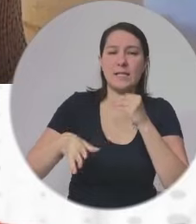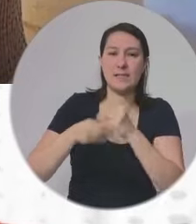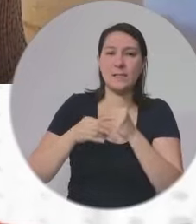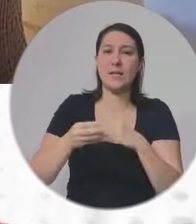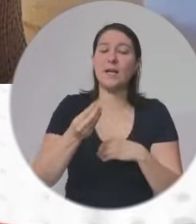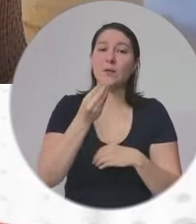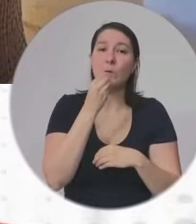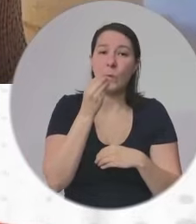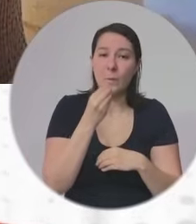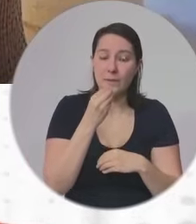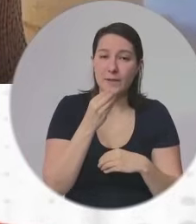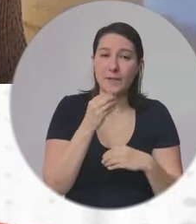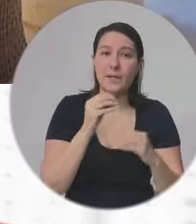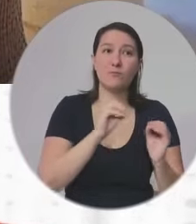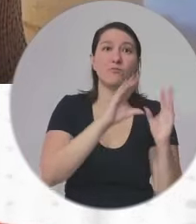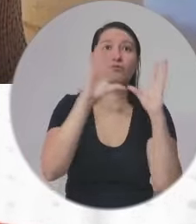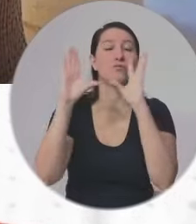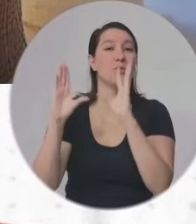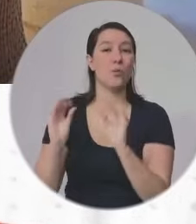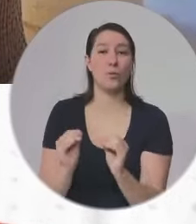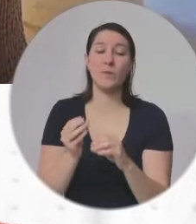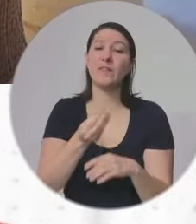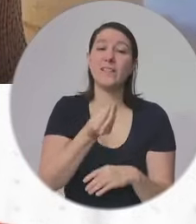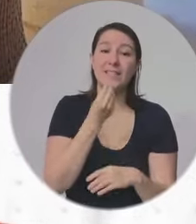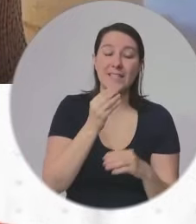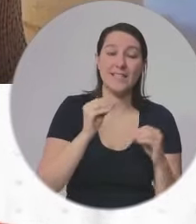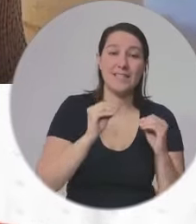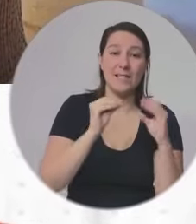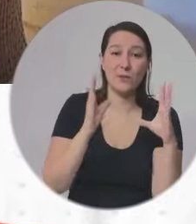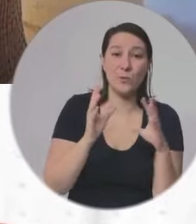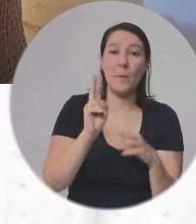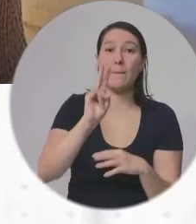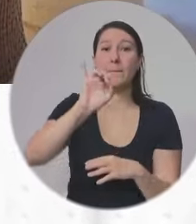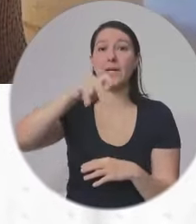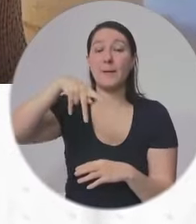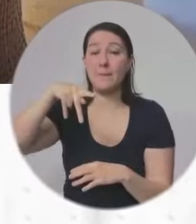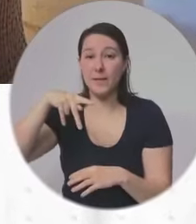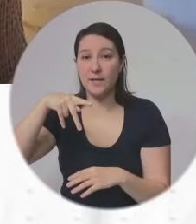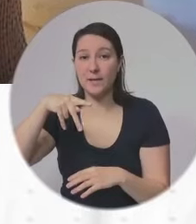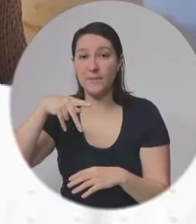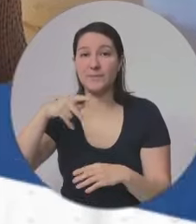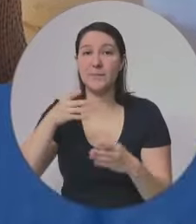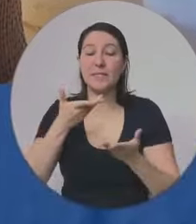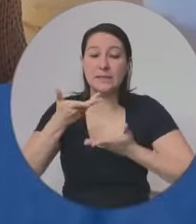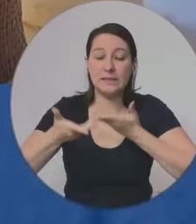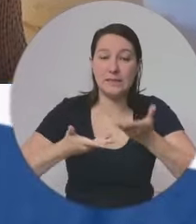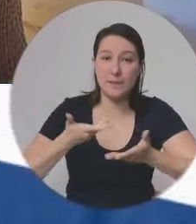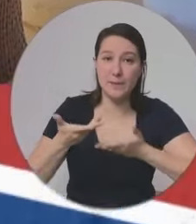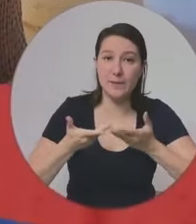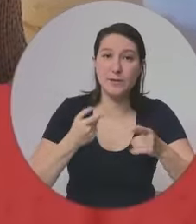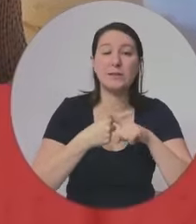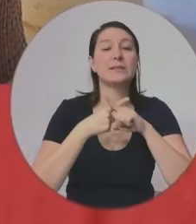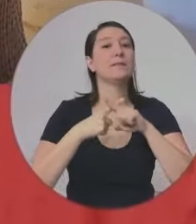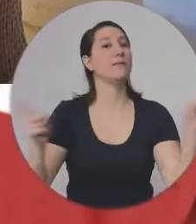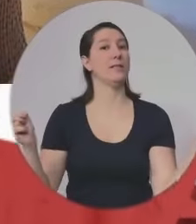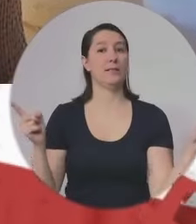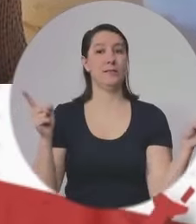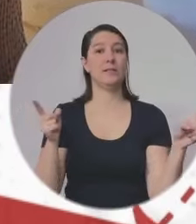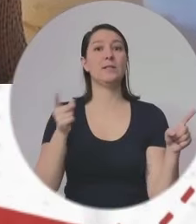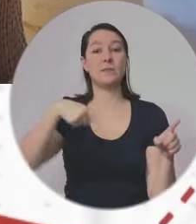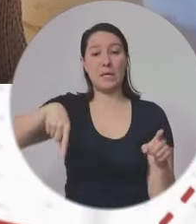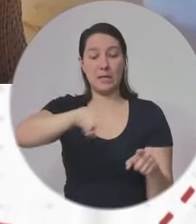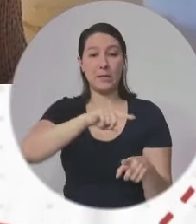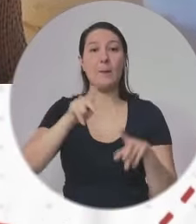durante el día desayunos servicios VIP verdad servicios completamente diferenciados para que las personas puedan